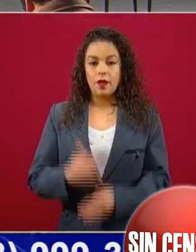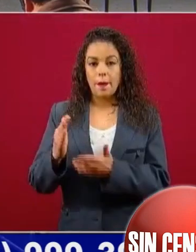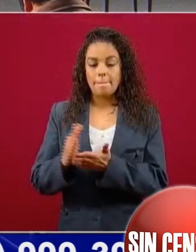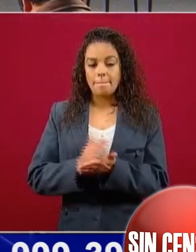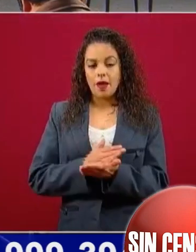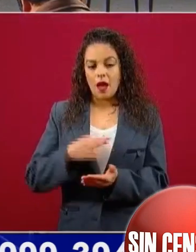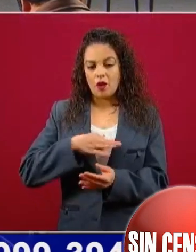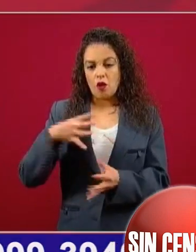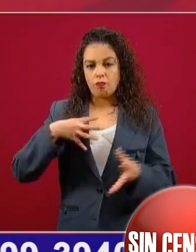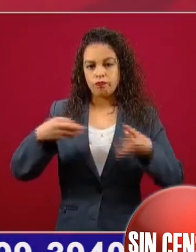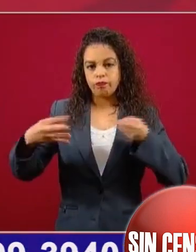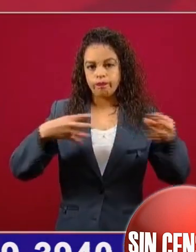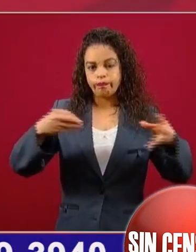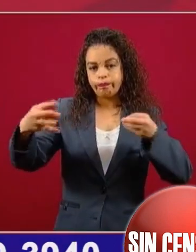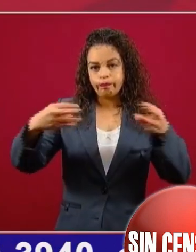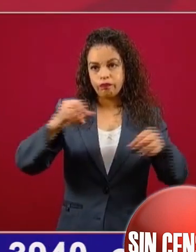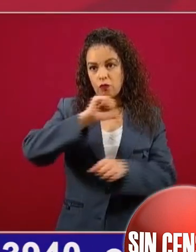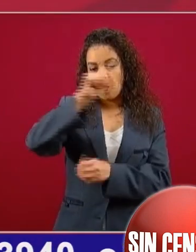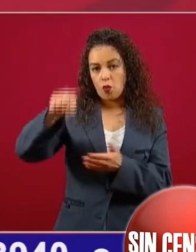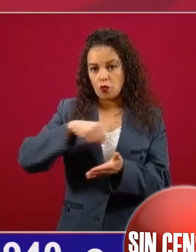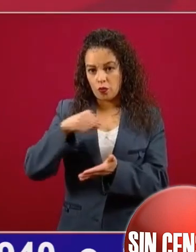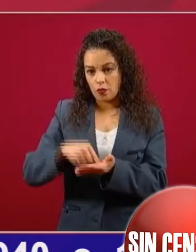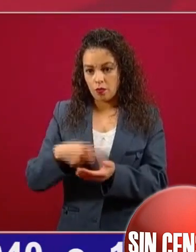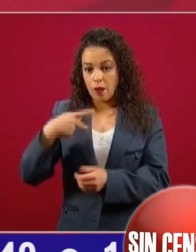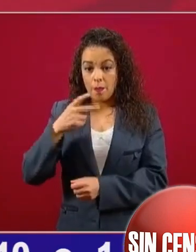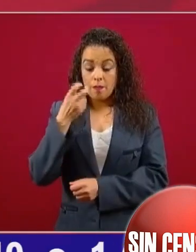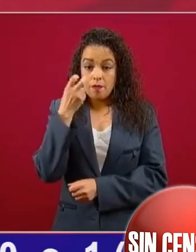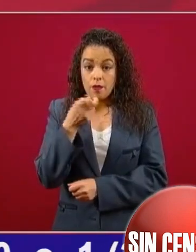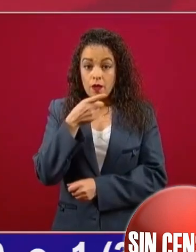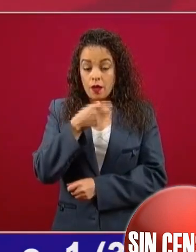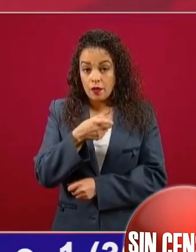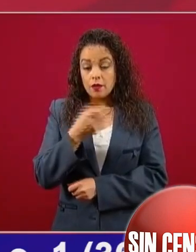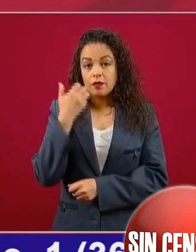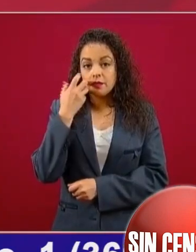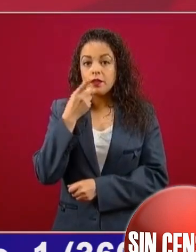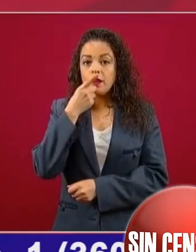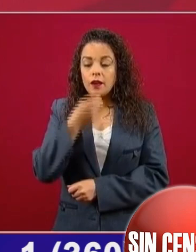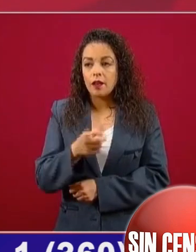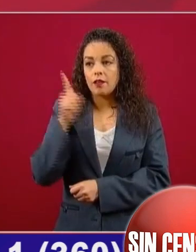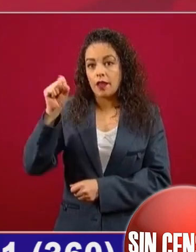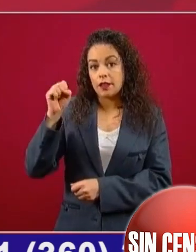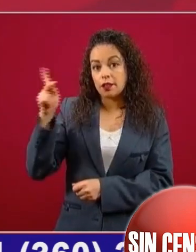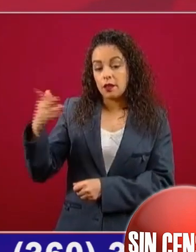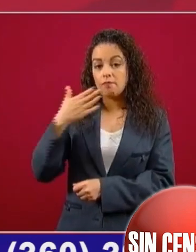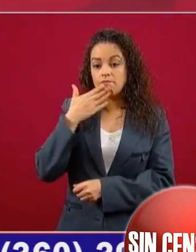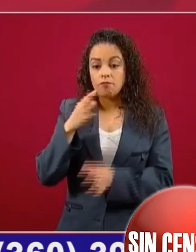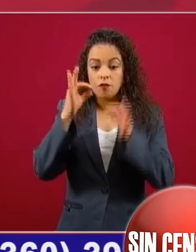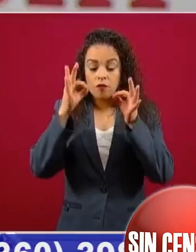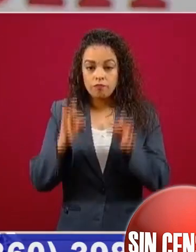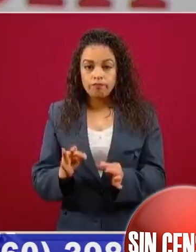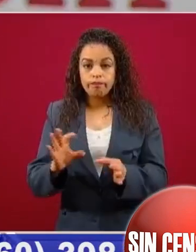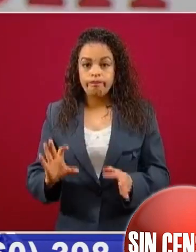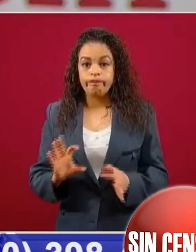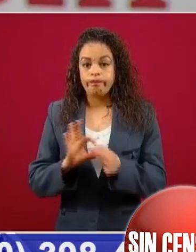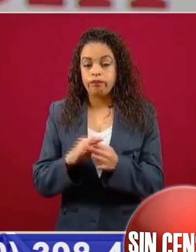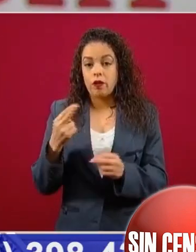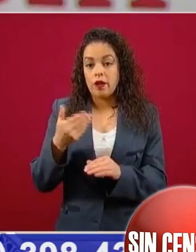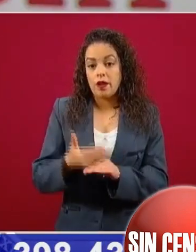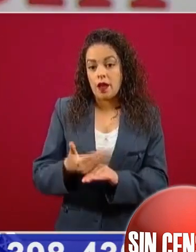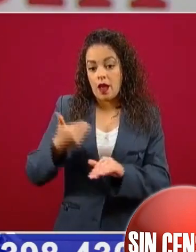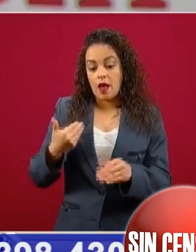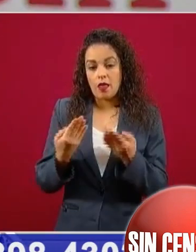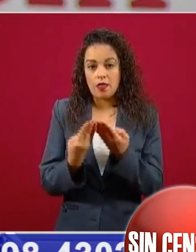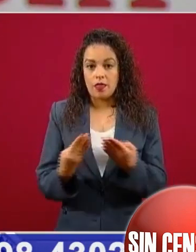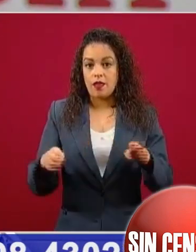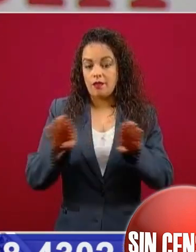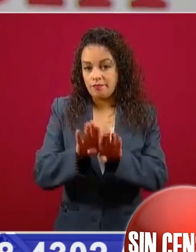en salir al receso, como lo informó aquí el subsecretario López-Gatell, y lo mismo será